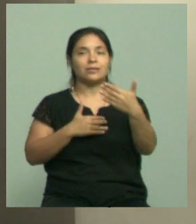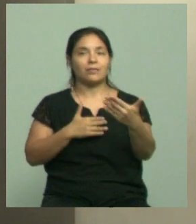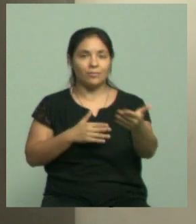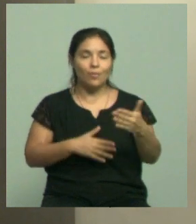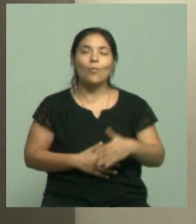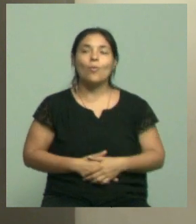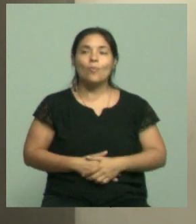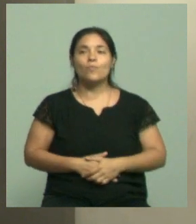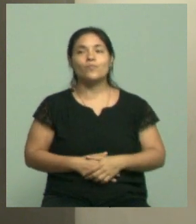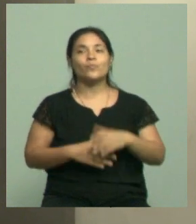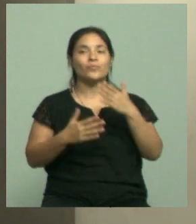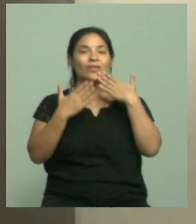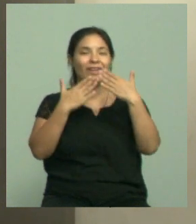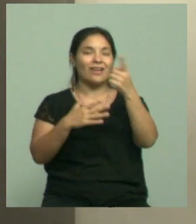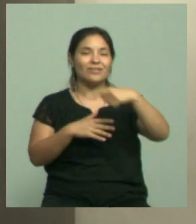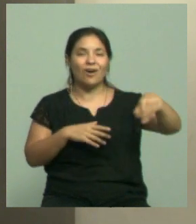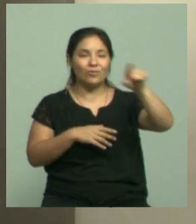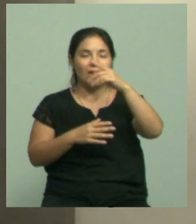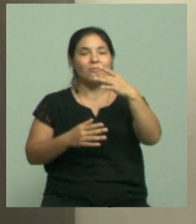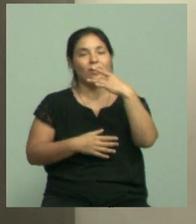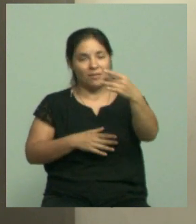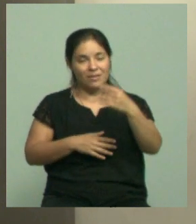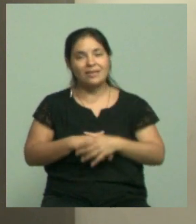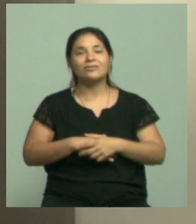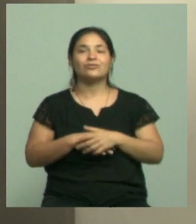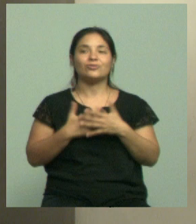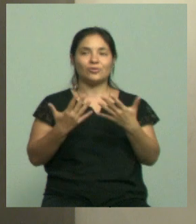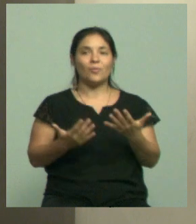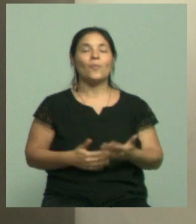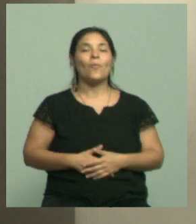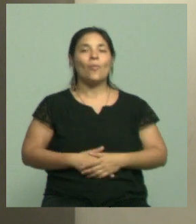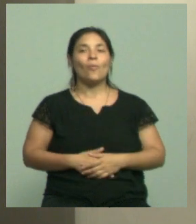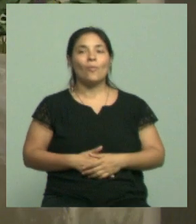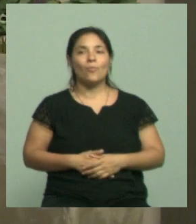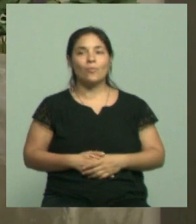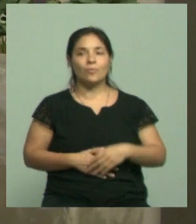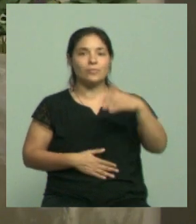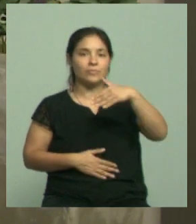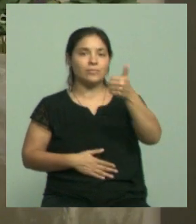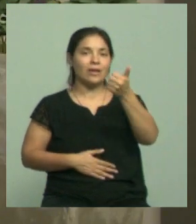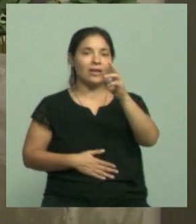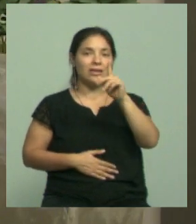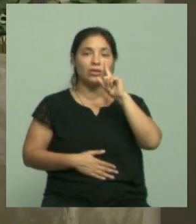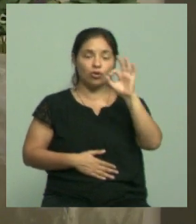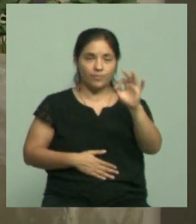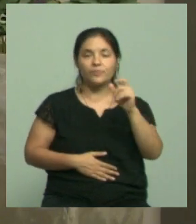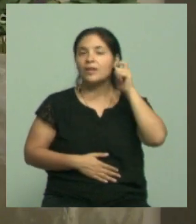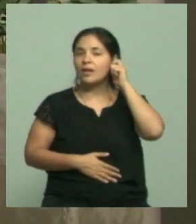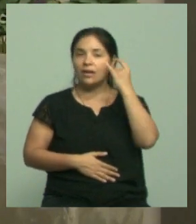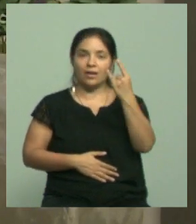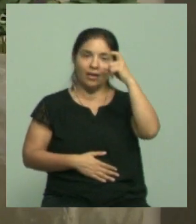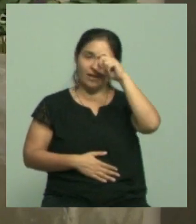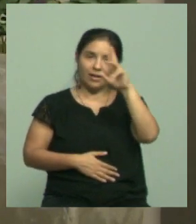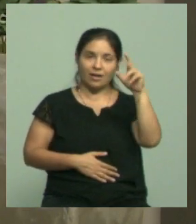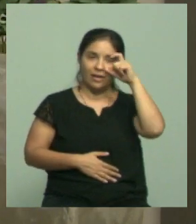abrazo. No, por favor, gracias a ustedes por la invitación y siempre a disposición. Hasta luego. Mario Guerrero con nosotros aquí